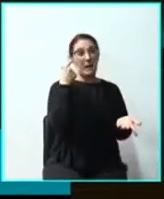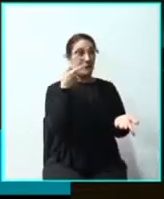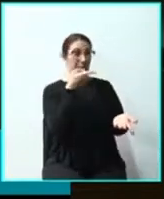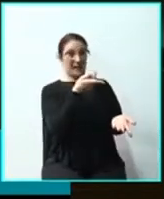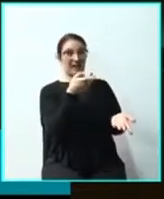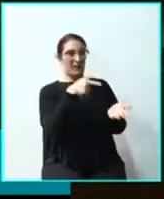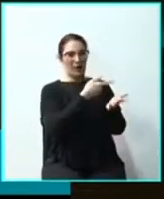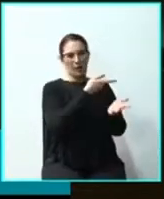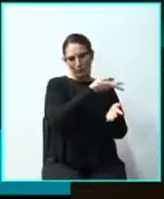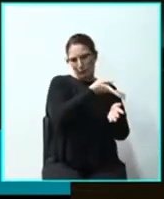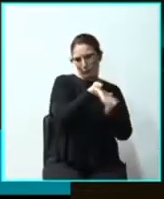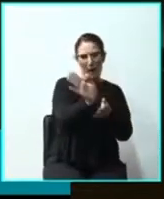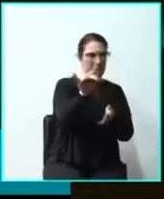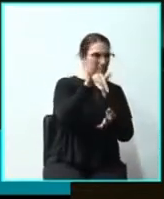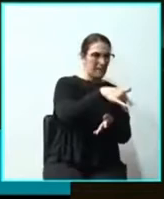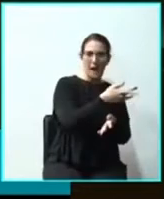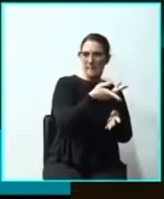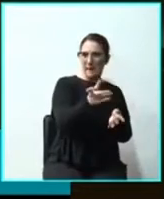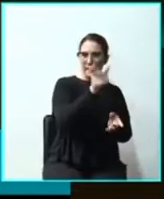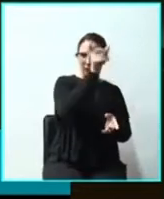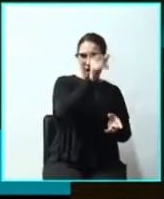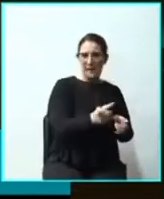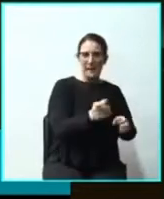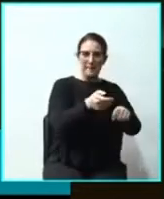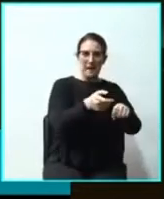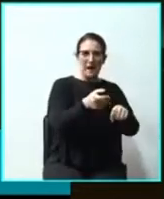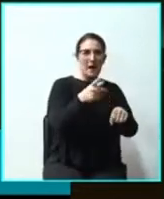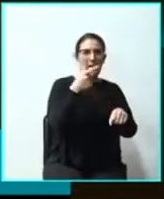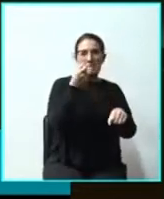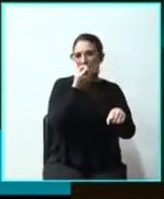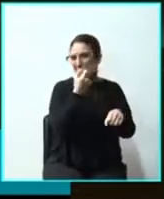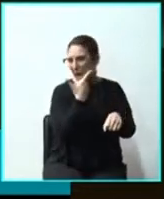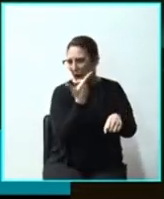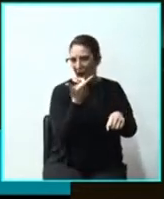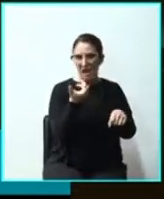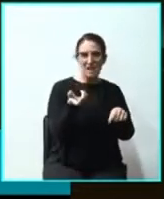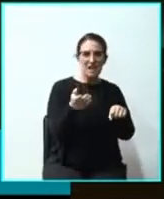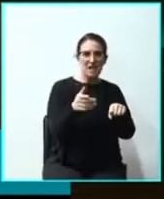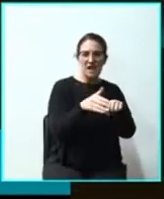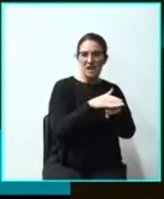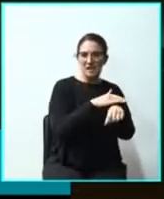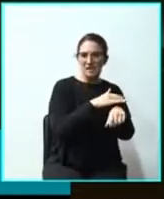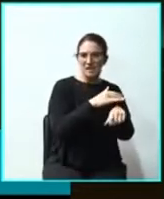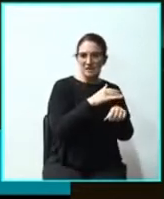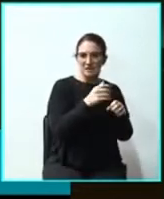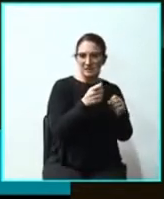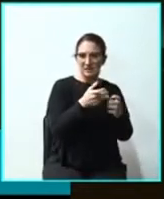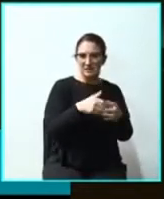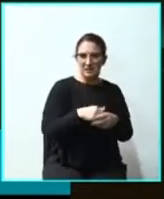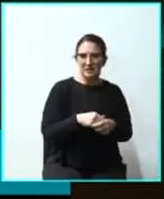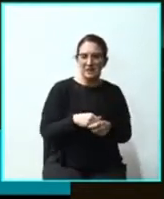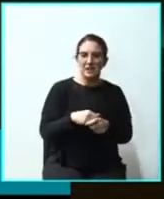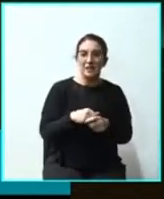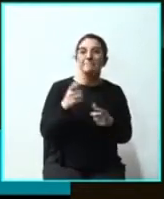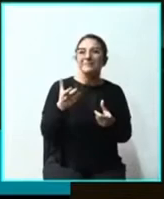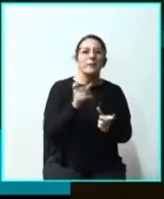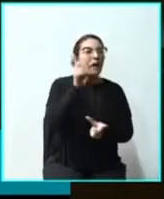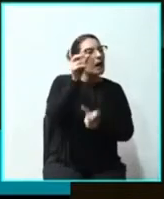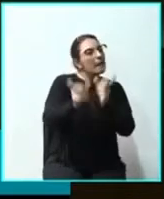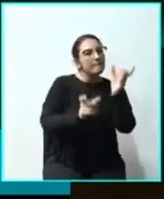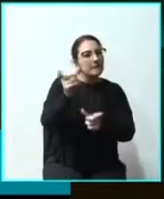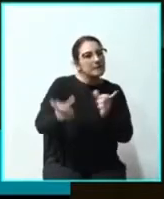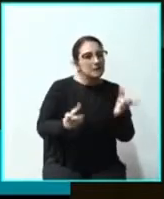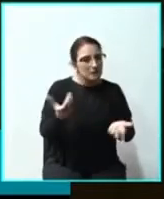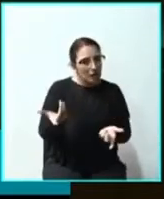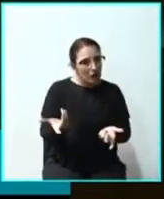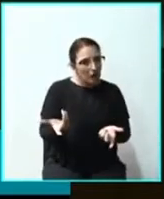hoy conocemos porque fue denunciado en los Wikileaks y aparece en el libro de O'Donnell, por ejemplo. La población, ¿no